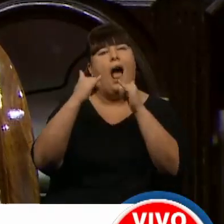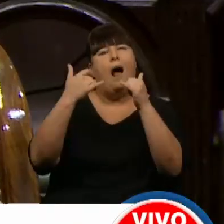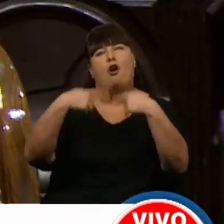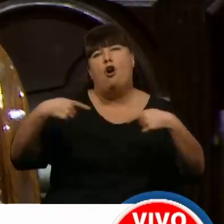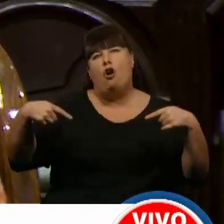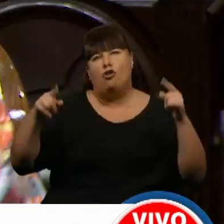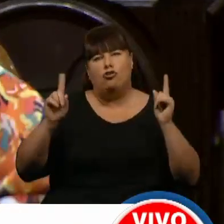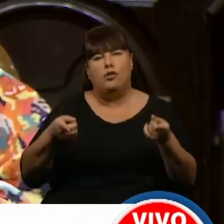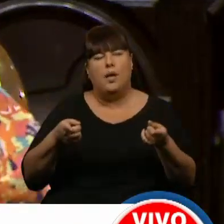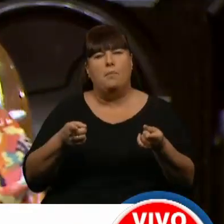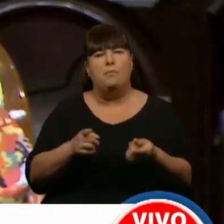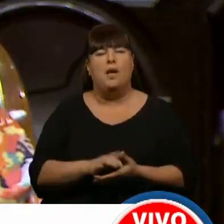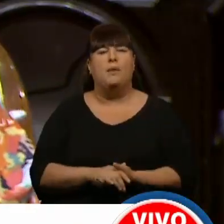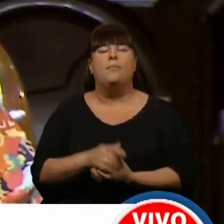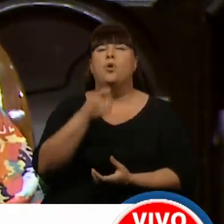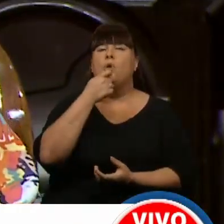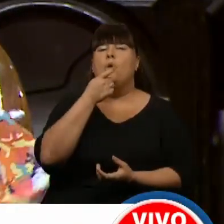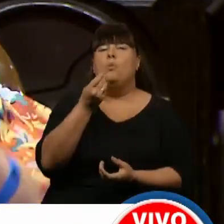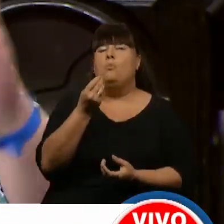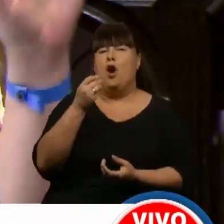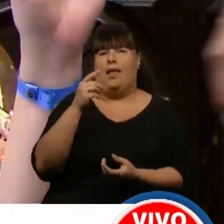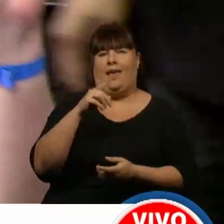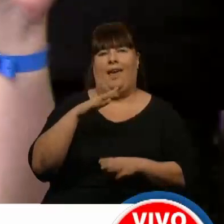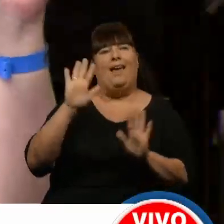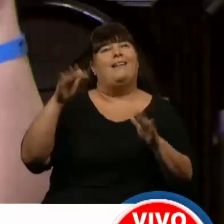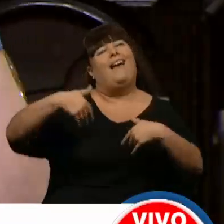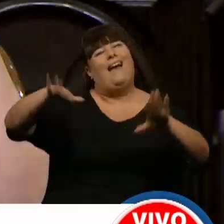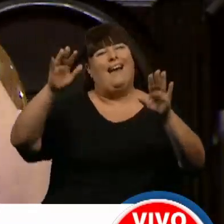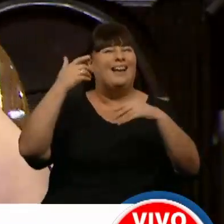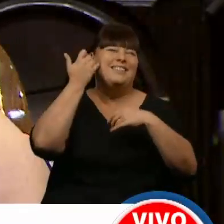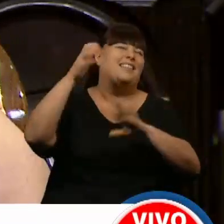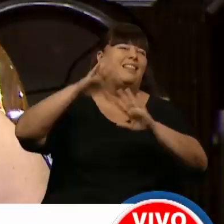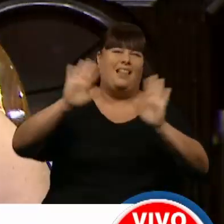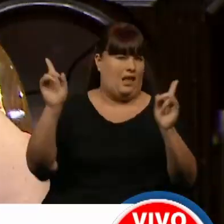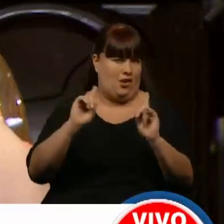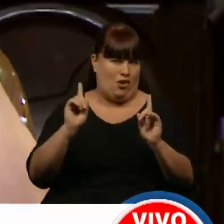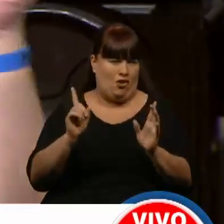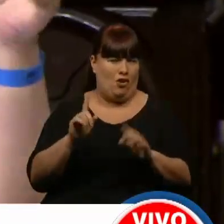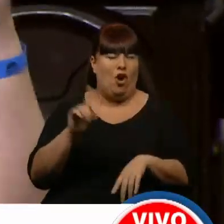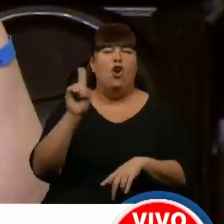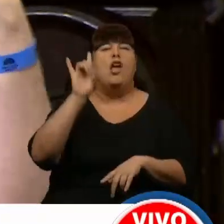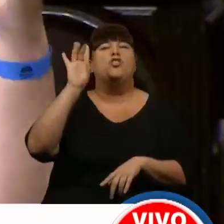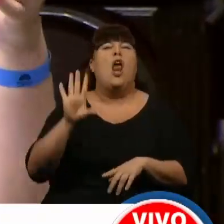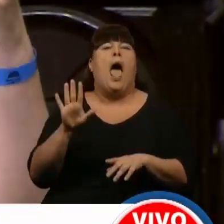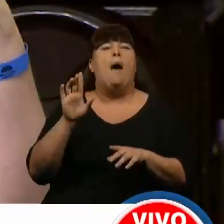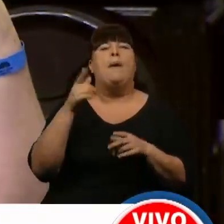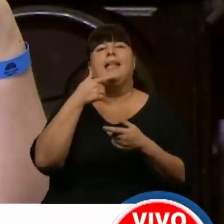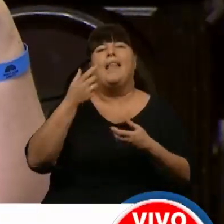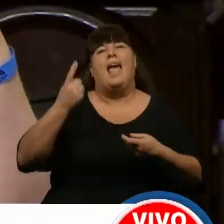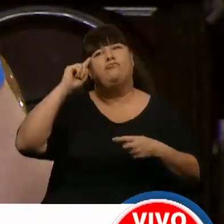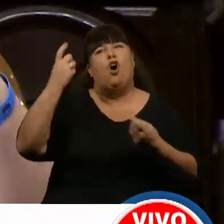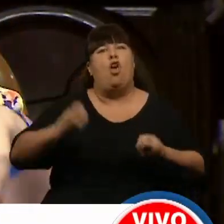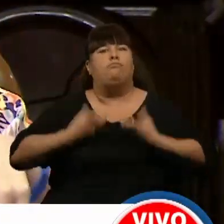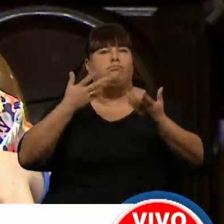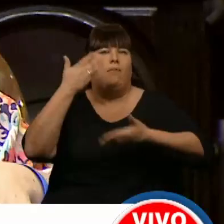cosas, porque no todo se puede dejar pasar. Y no tiene que ver con la libertad de